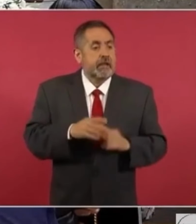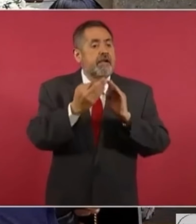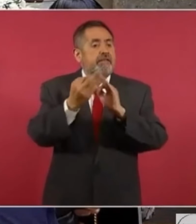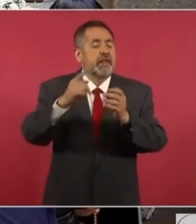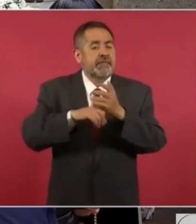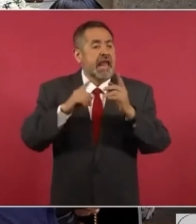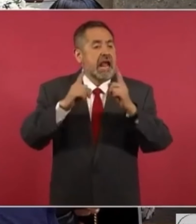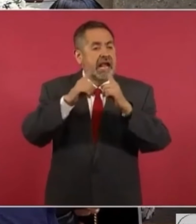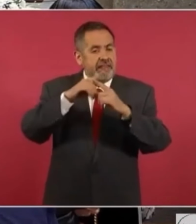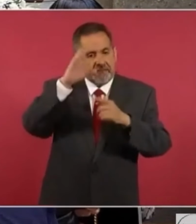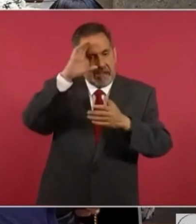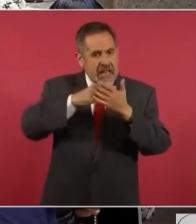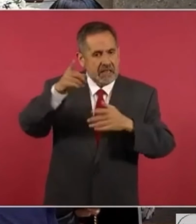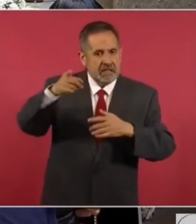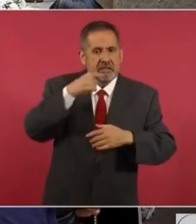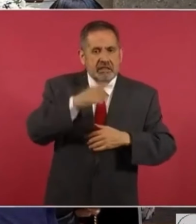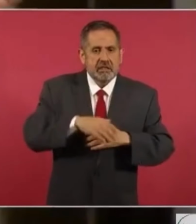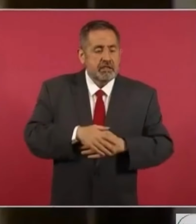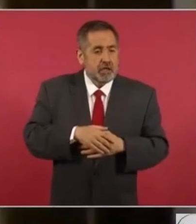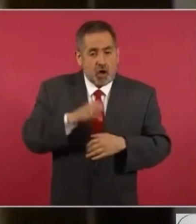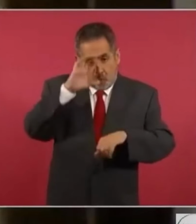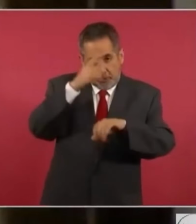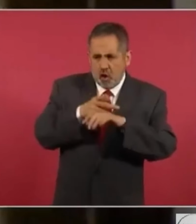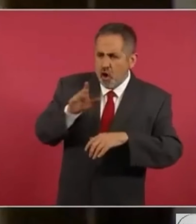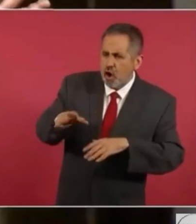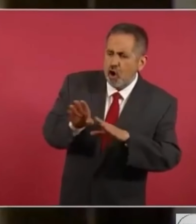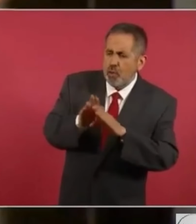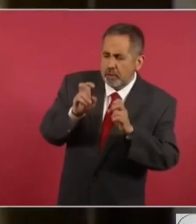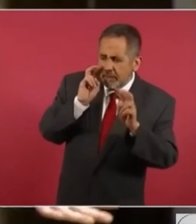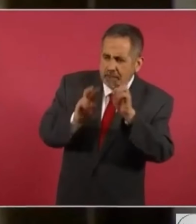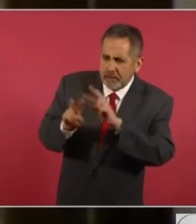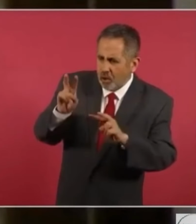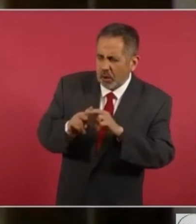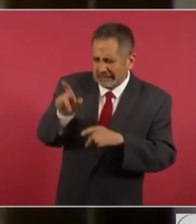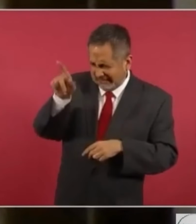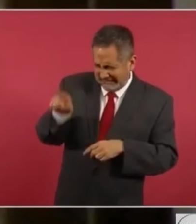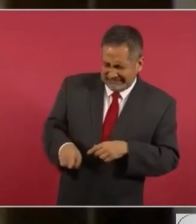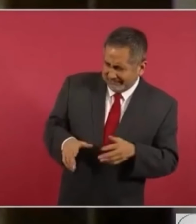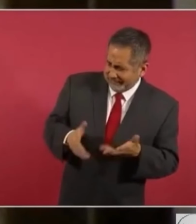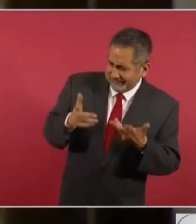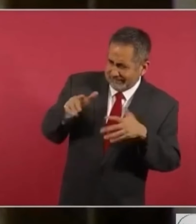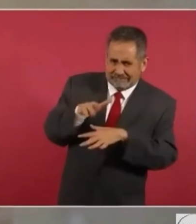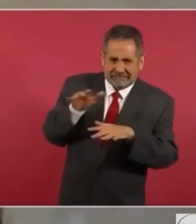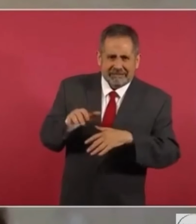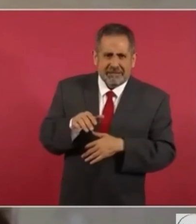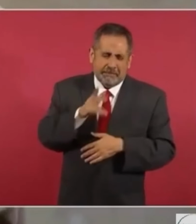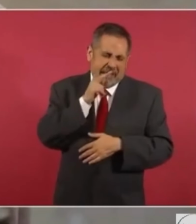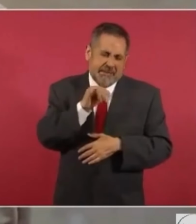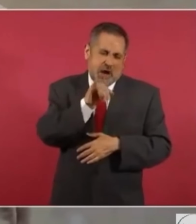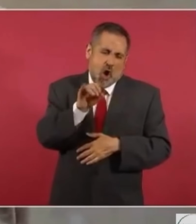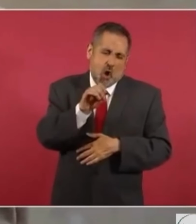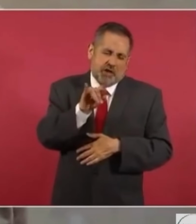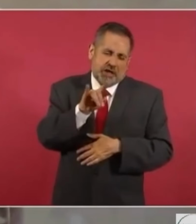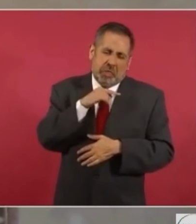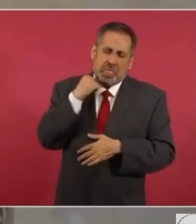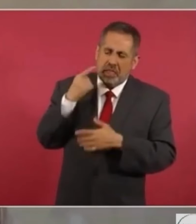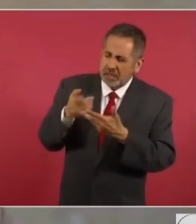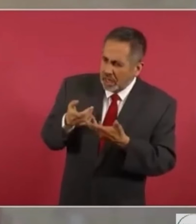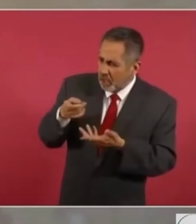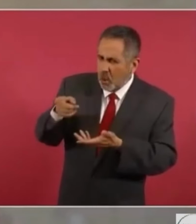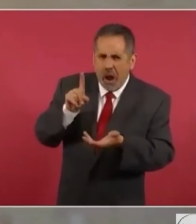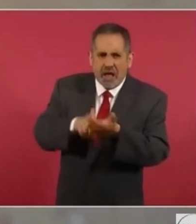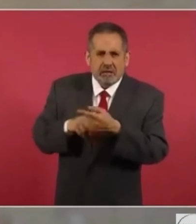catedral, y que le dice el compadre: Teodoro, ¿cómo te veo tan jodido? Son la palabra que pone ahí, si